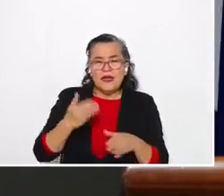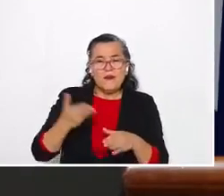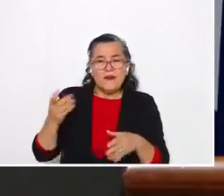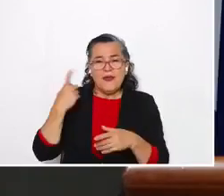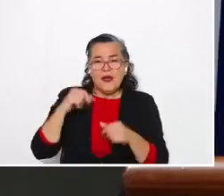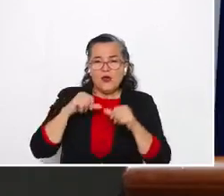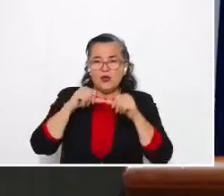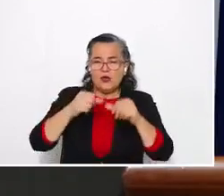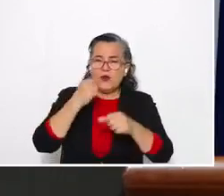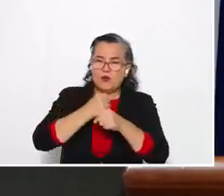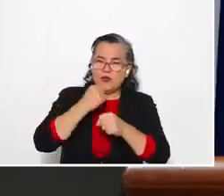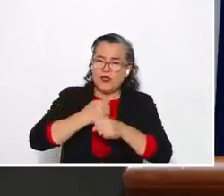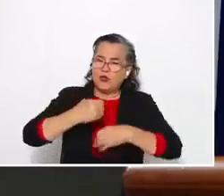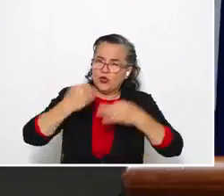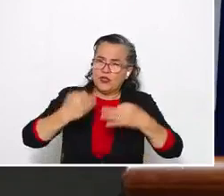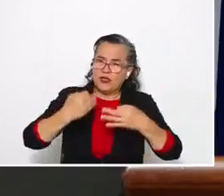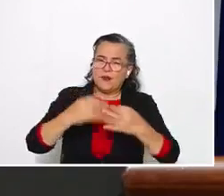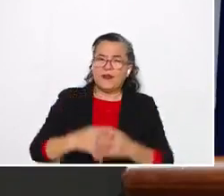operando dignamente.